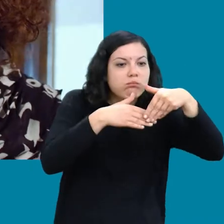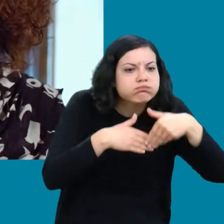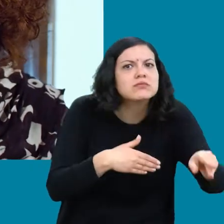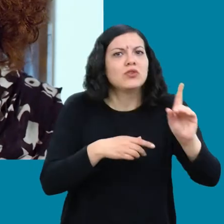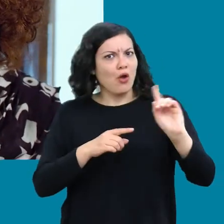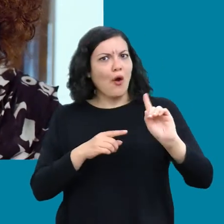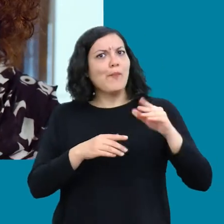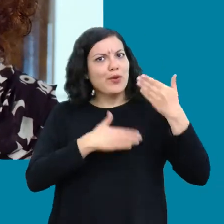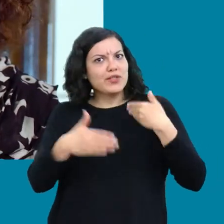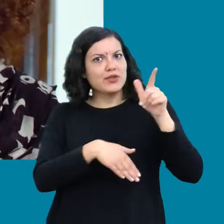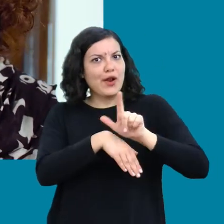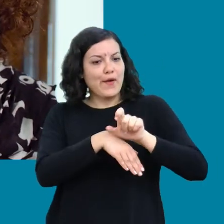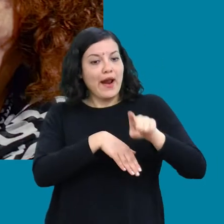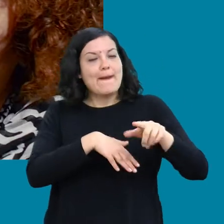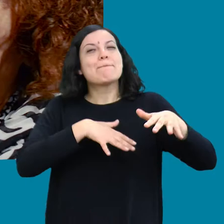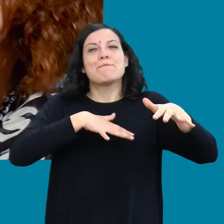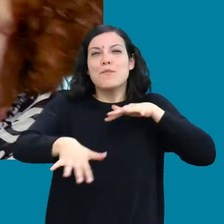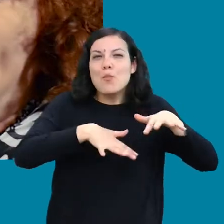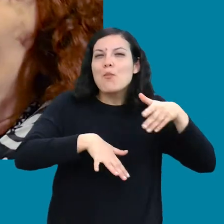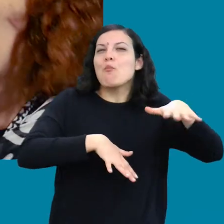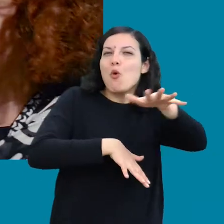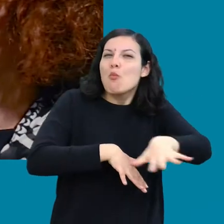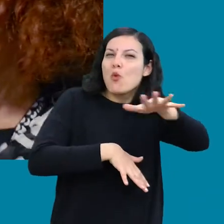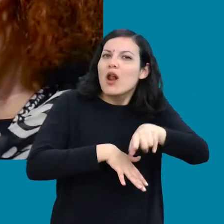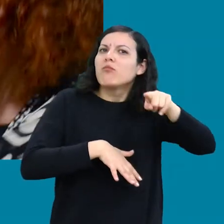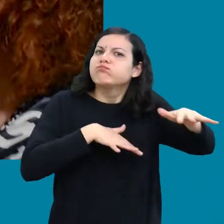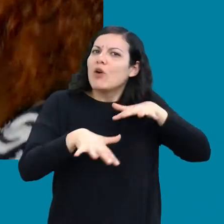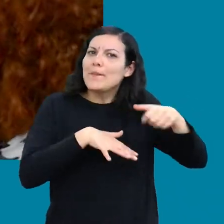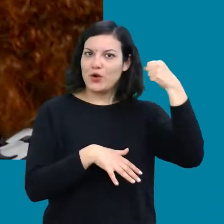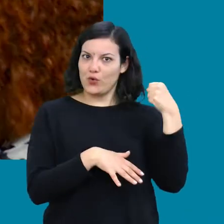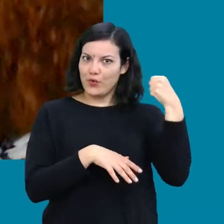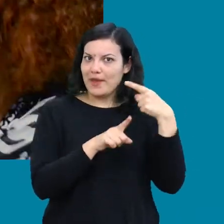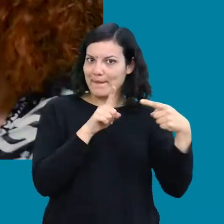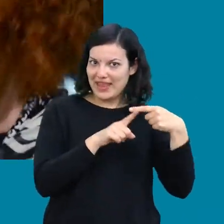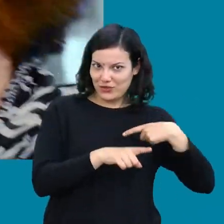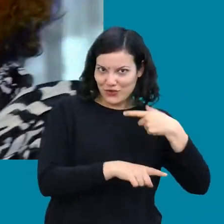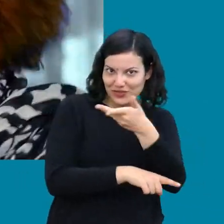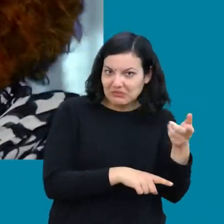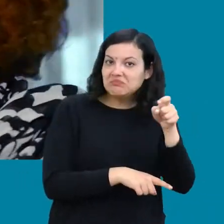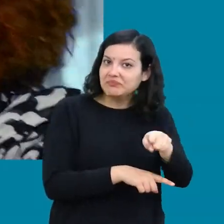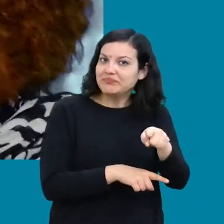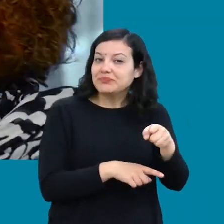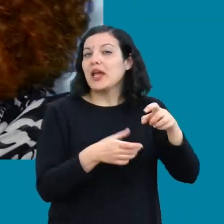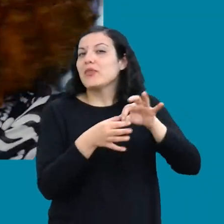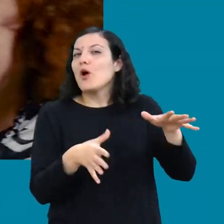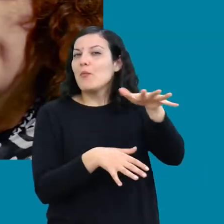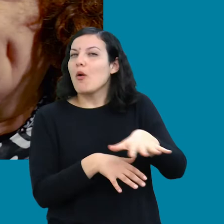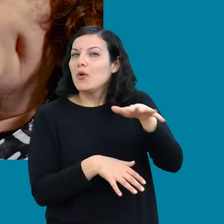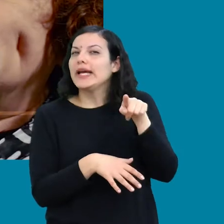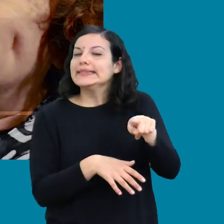incluso el proceso en el litoral popular, ¿no? El movimiento de las clases medias, por supuesto, democrático